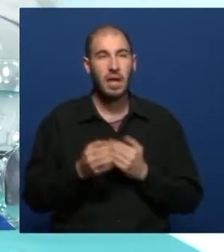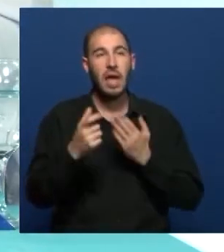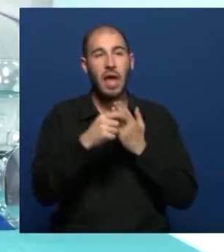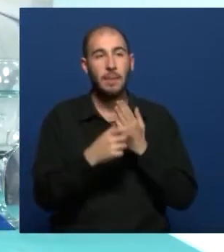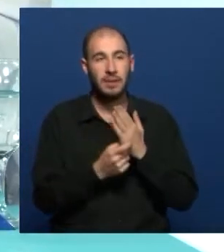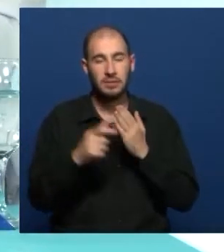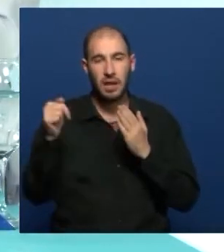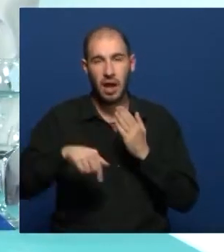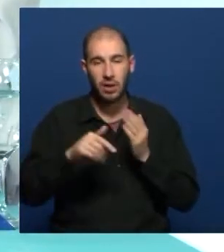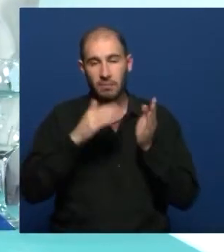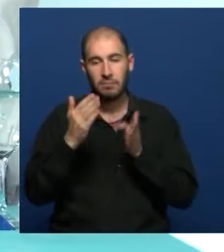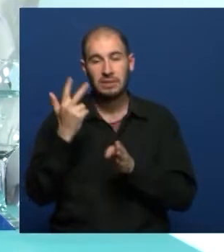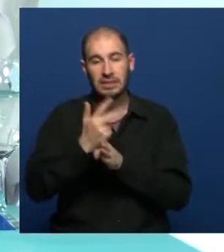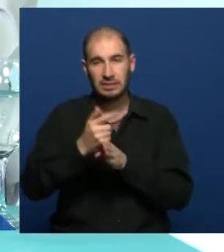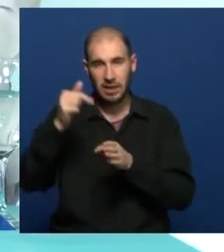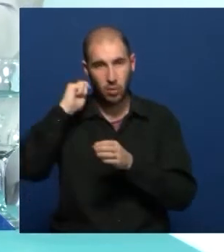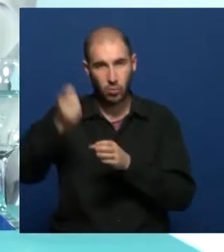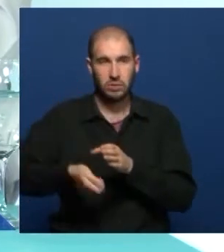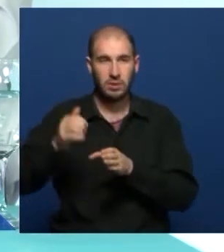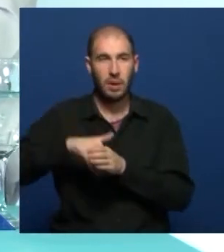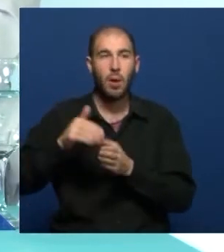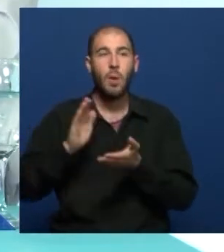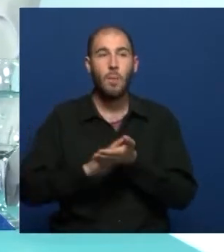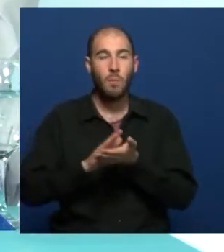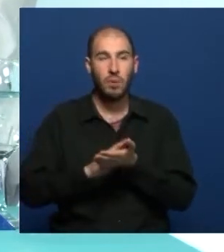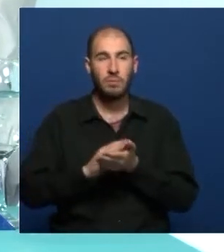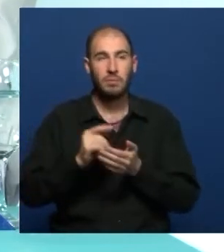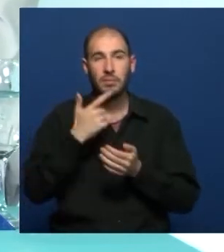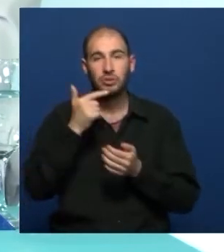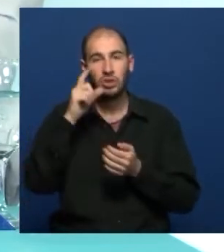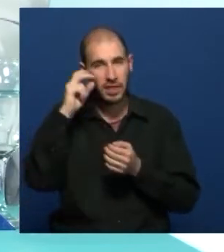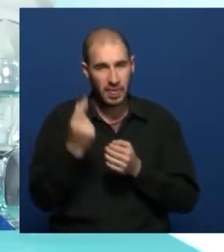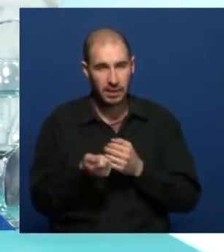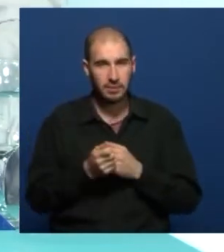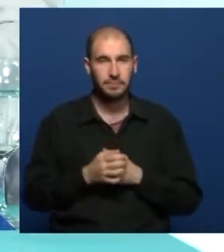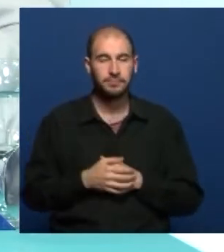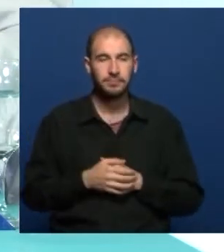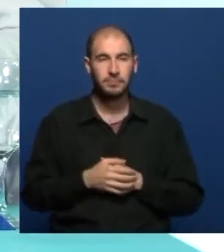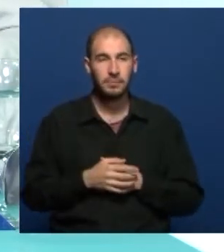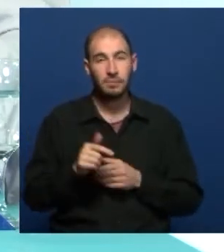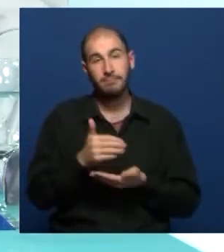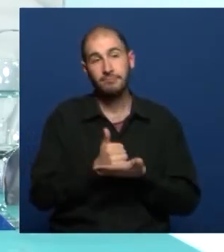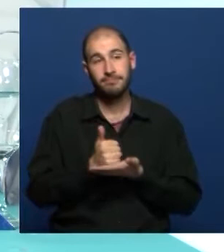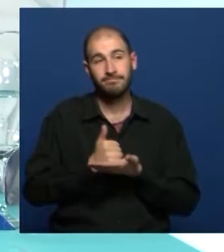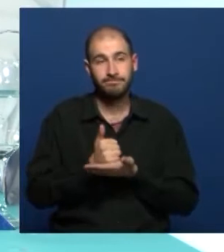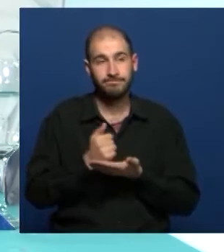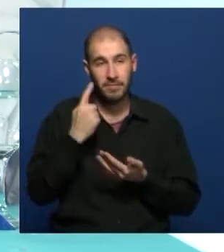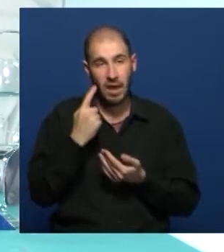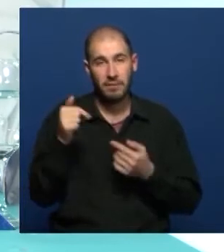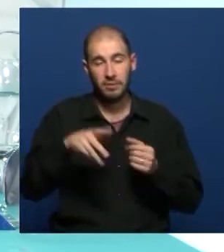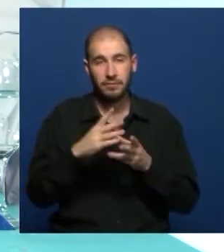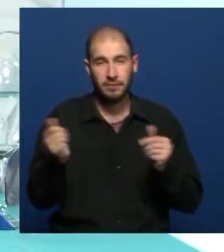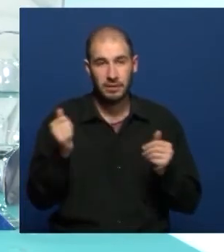hoy están en la tercera cámara como prueba en el caso de salud olivera y bueno habrá que esperar que entonces esto